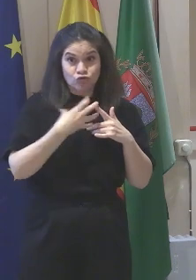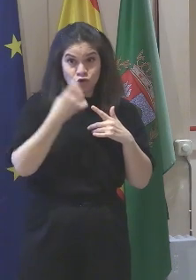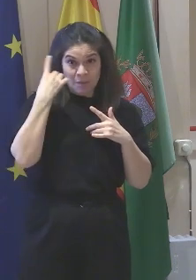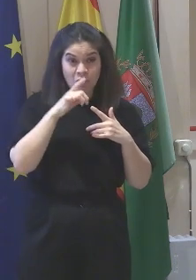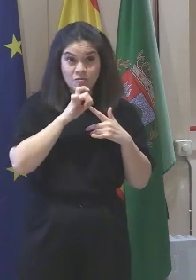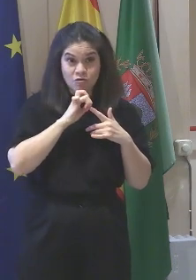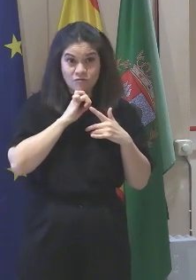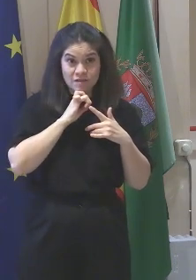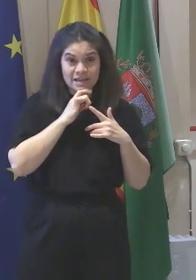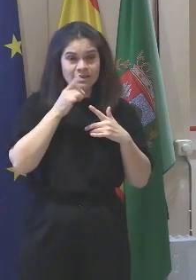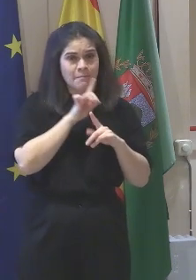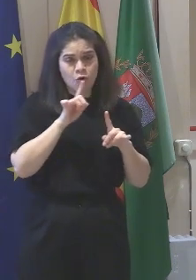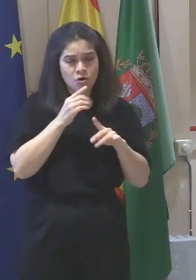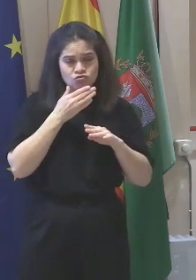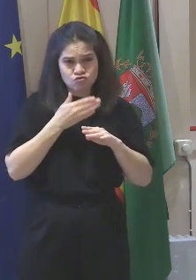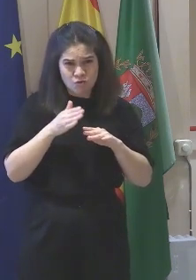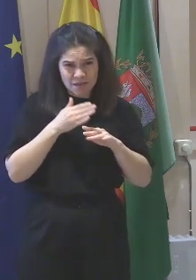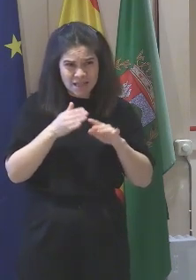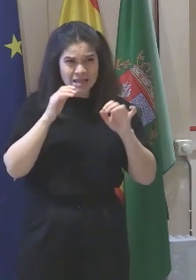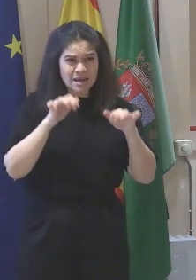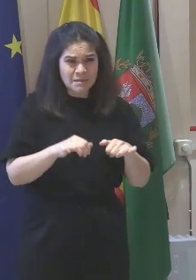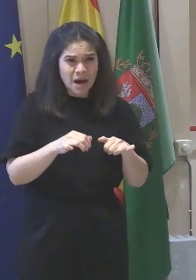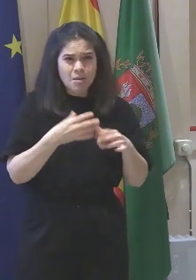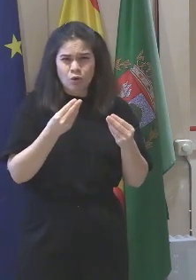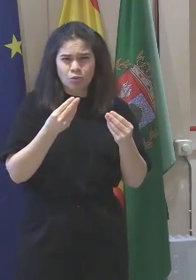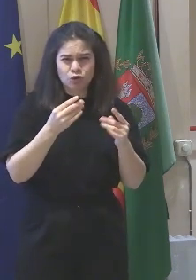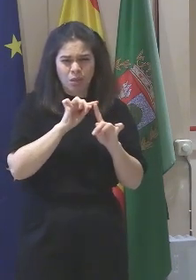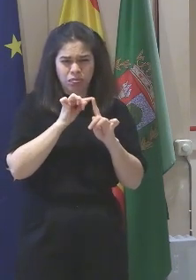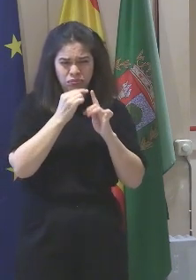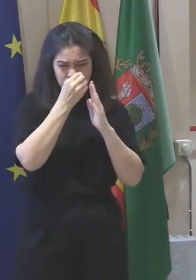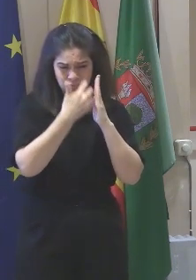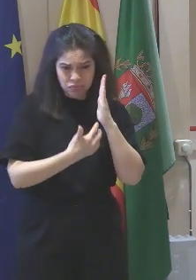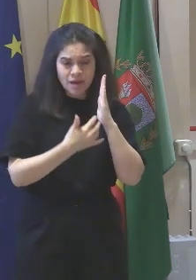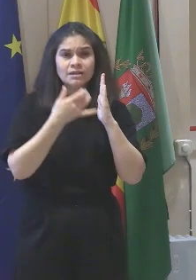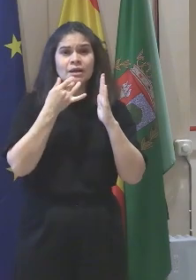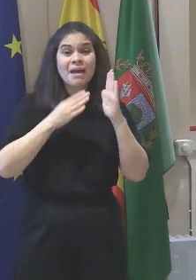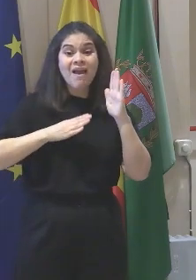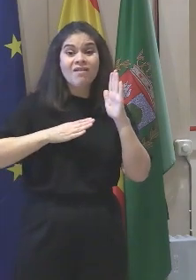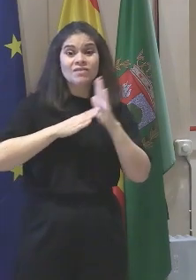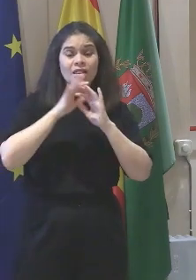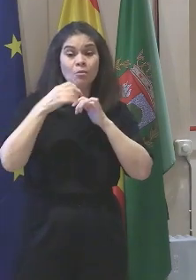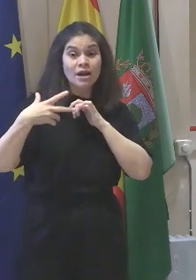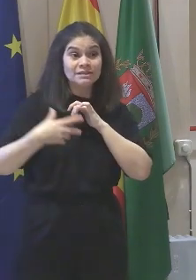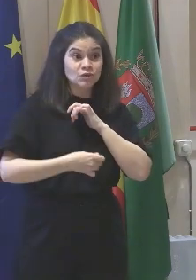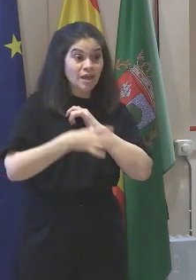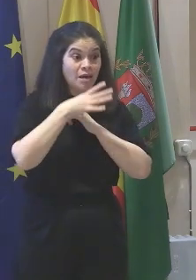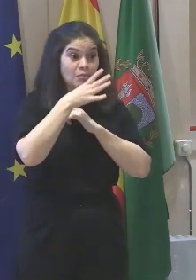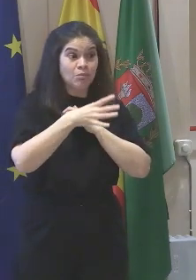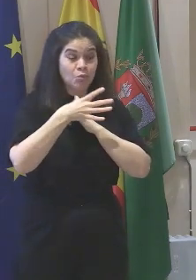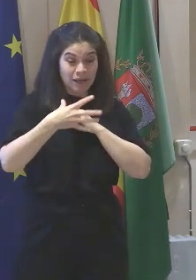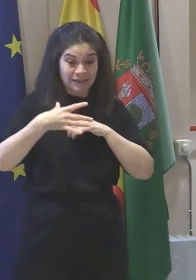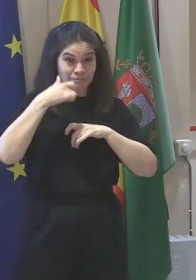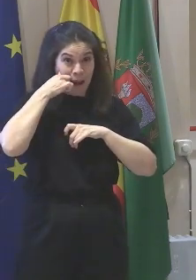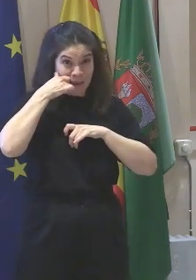desde luego es insuficiente por cientos de miles de motivos. De entrada por las insulinas, por el hecho de ponérselo en